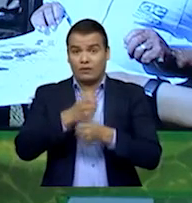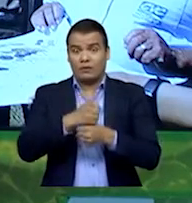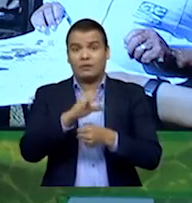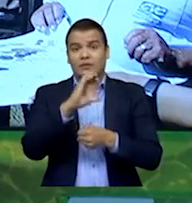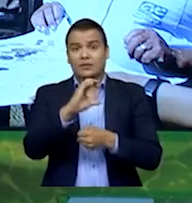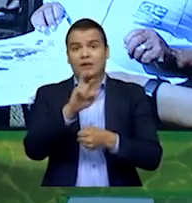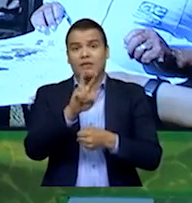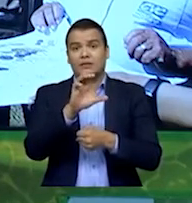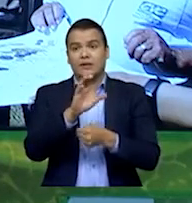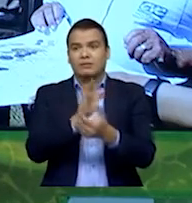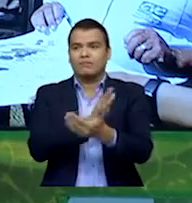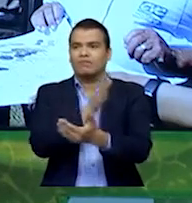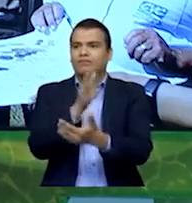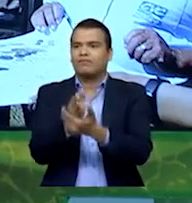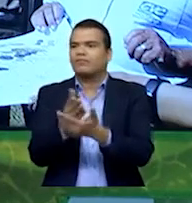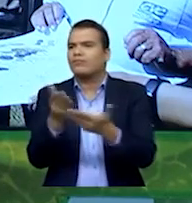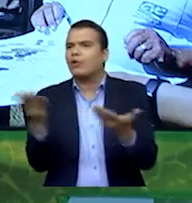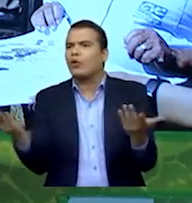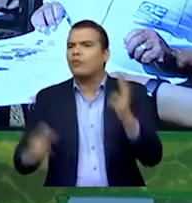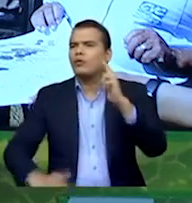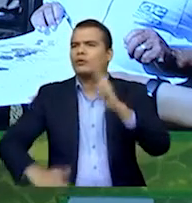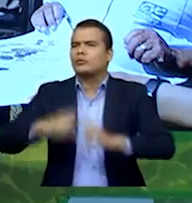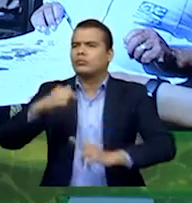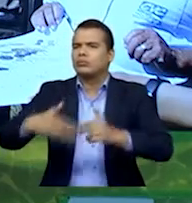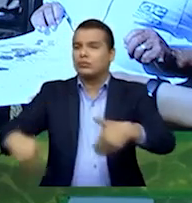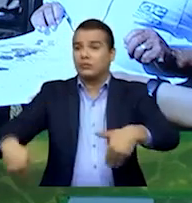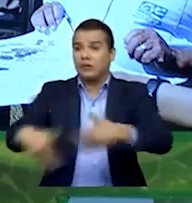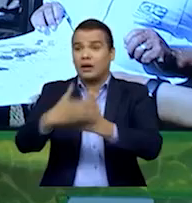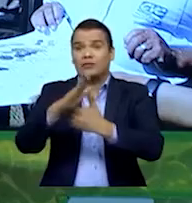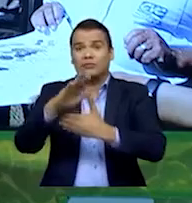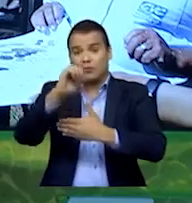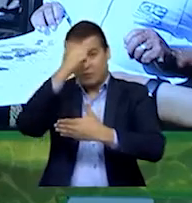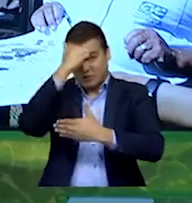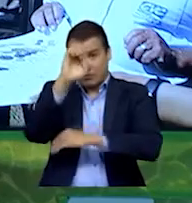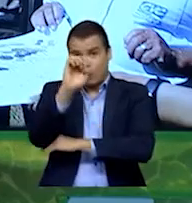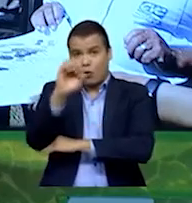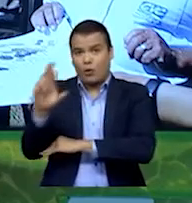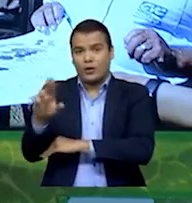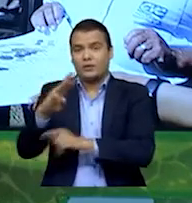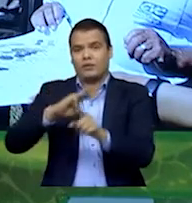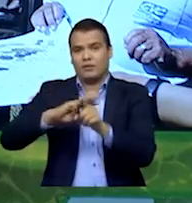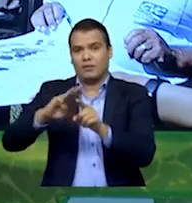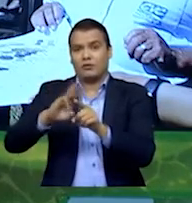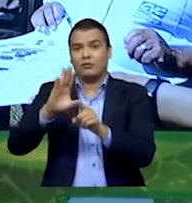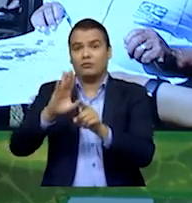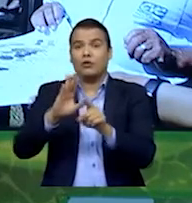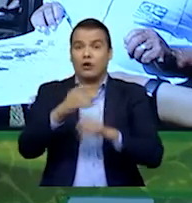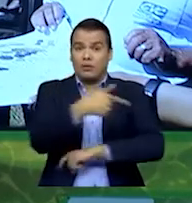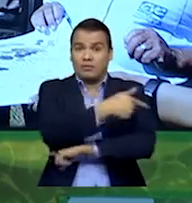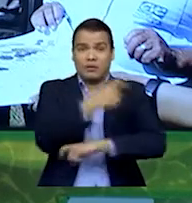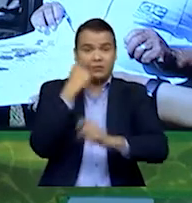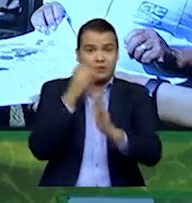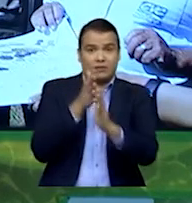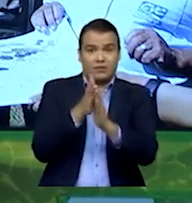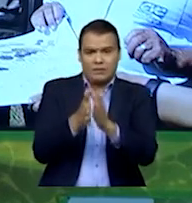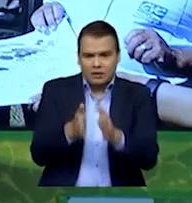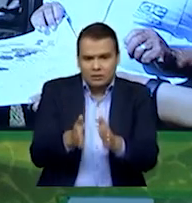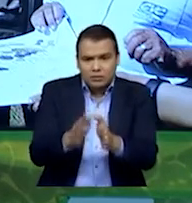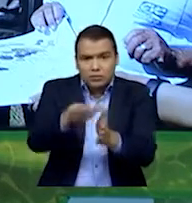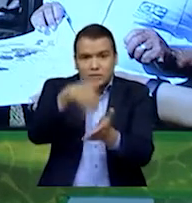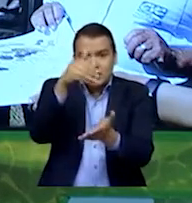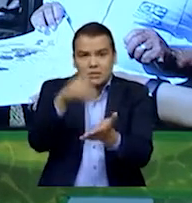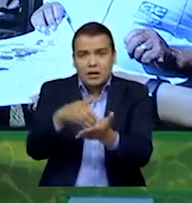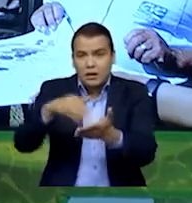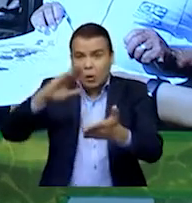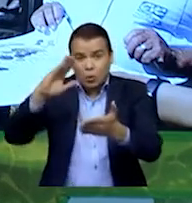obras del tramo 1 de la troncal oriental del mío metrocali dice que no se intervendrá el separador central y la reposición de árboles